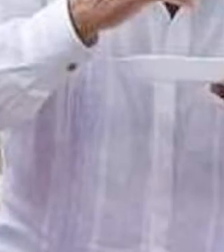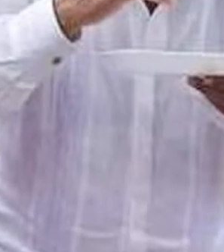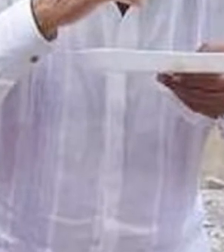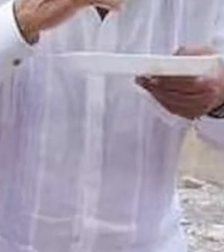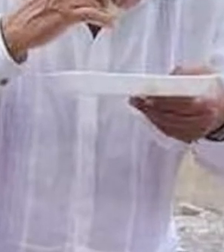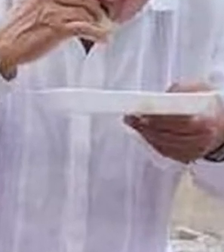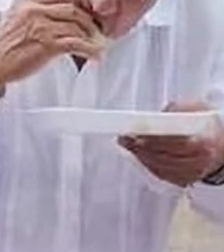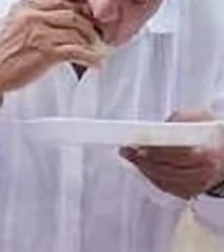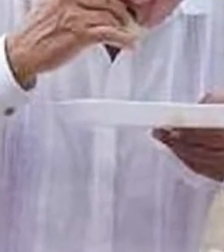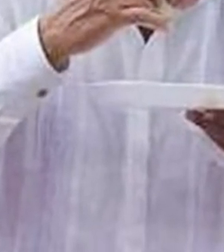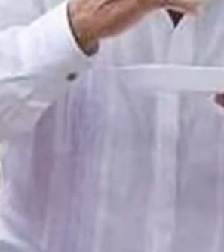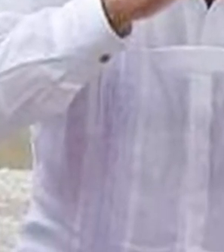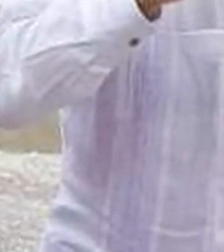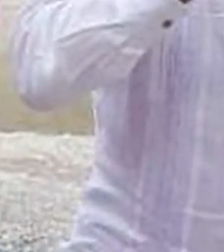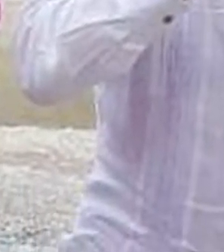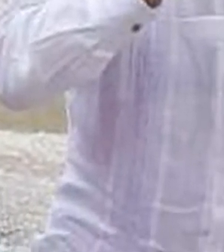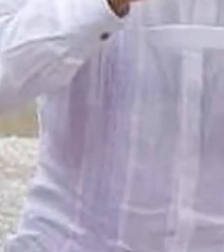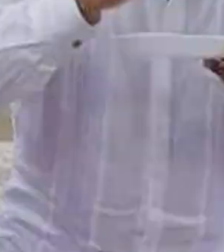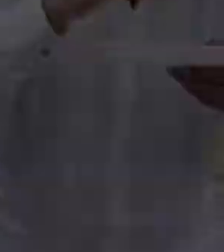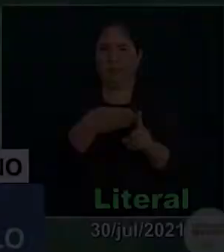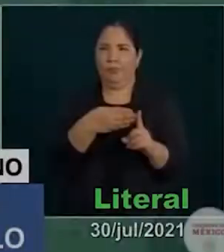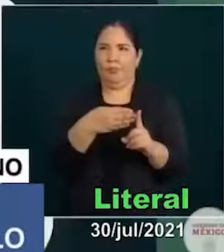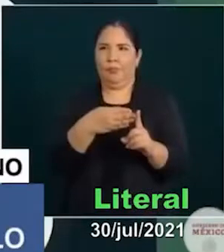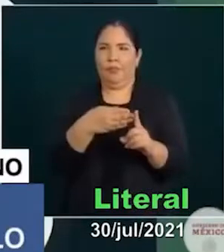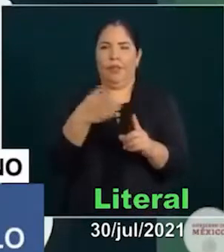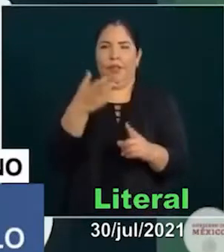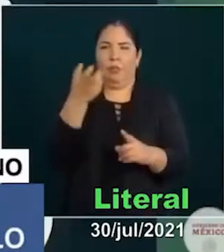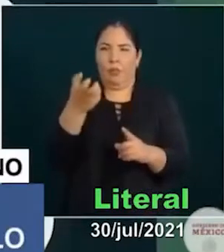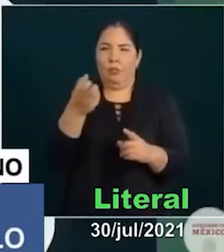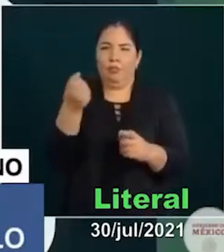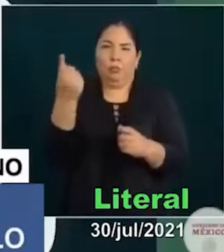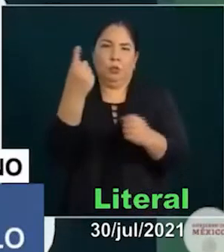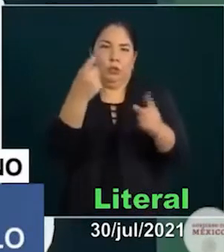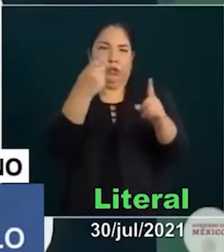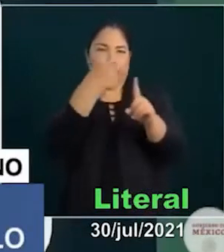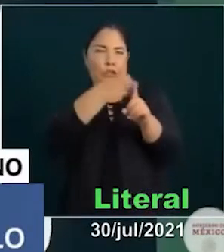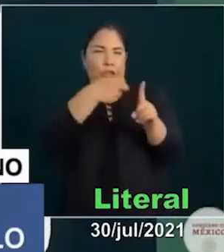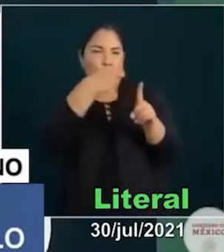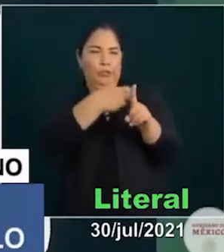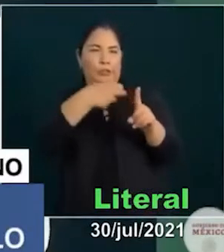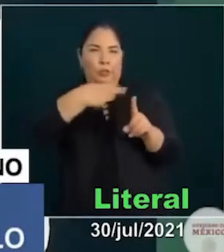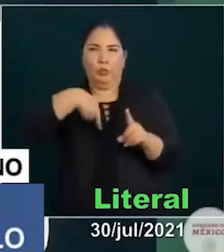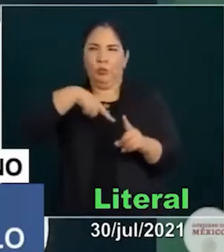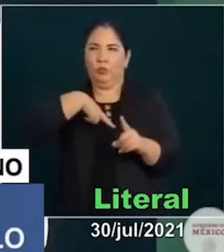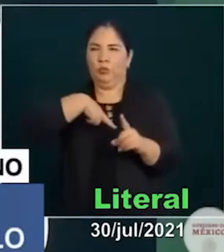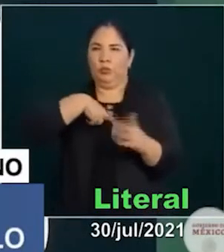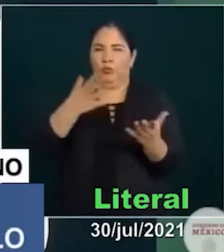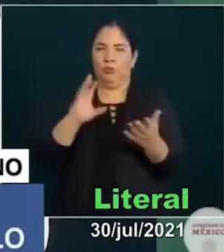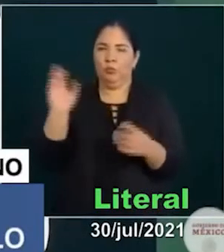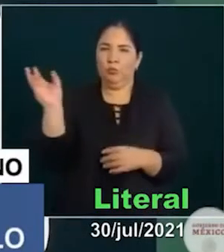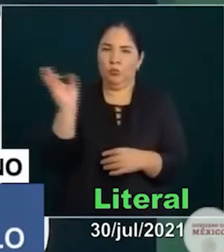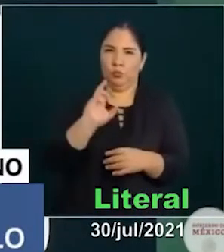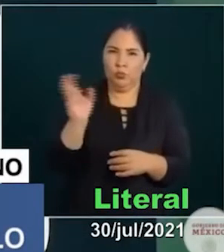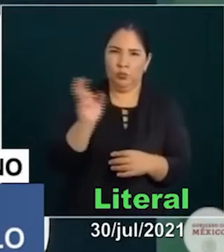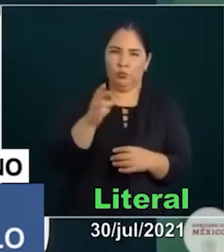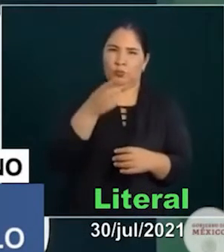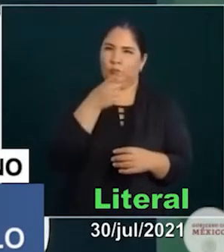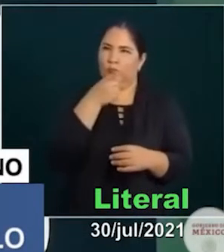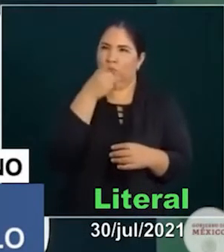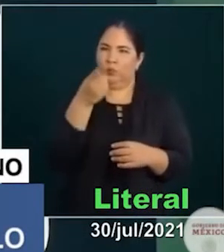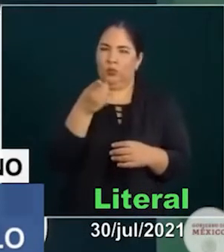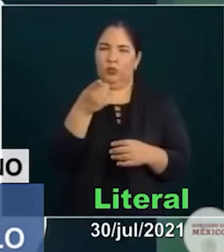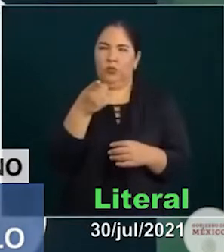la orden de liberar a Ovidio Guzmán. Nos criticaron también mucho cuando se dio la